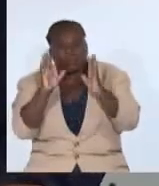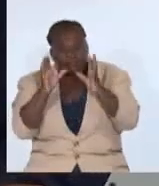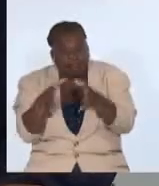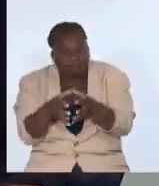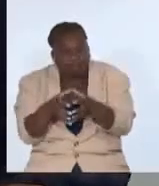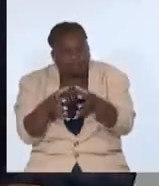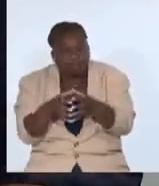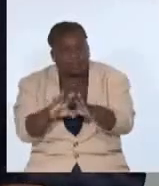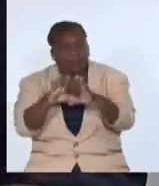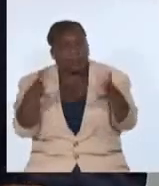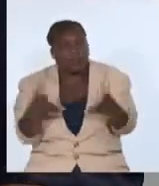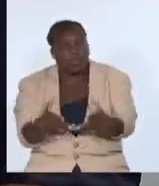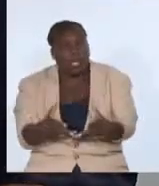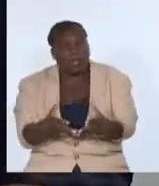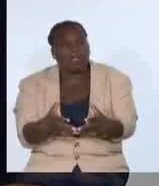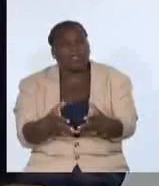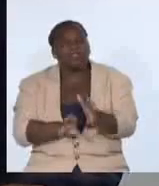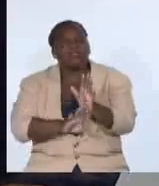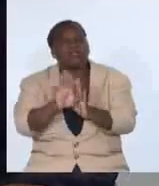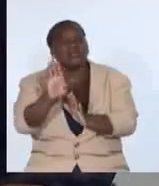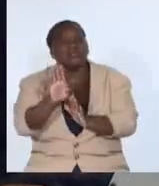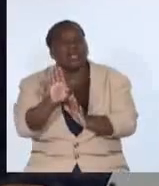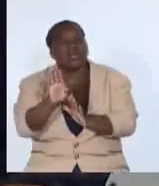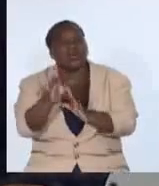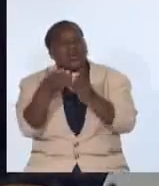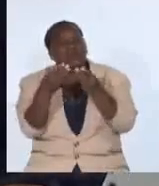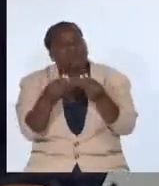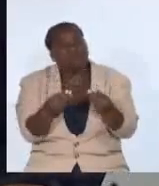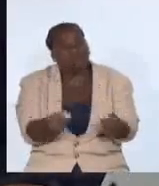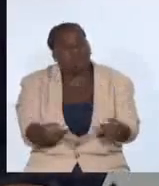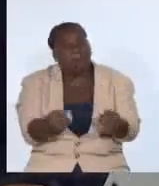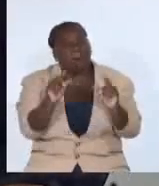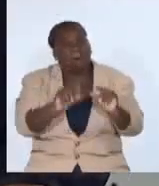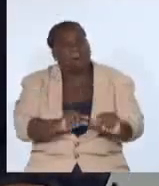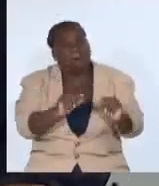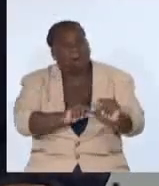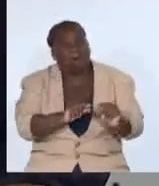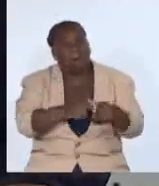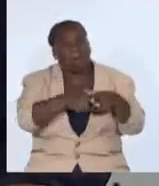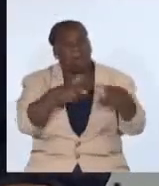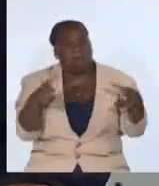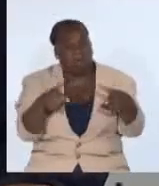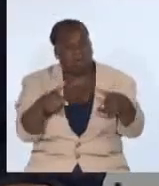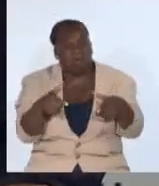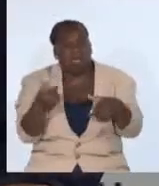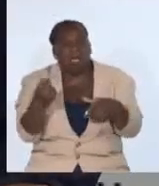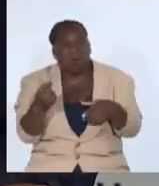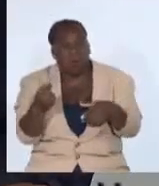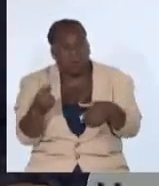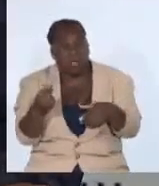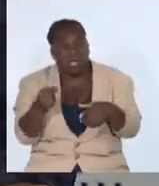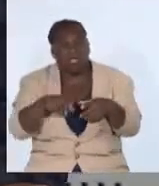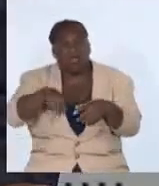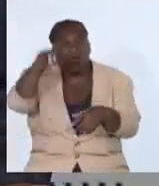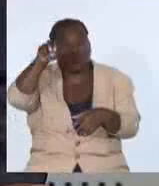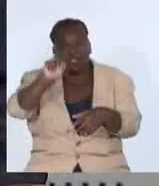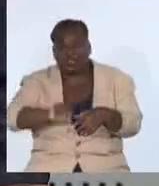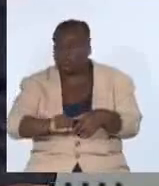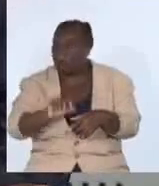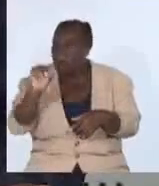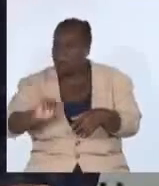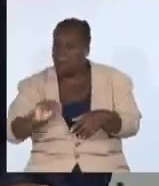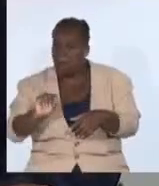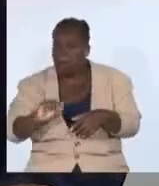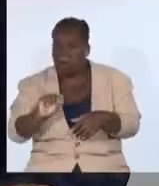con un desarrollo muy débil en la mayoría de las economías del sur solo días punteras en